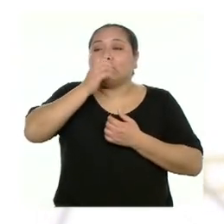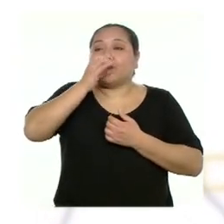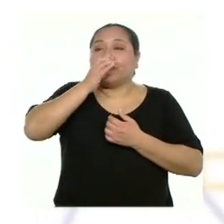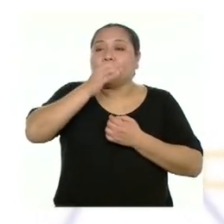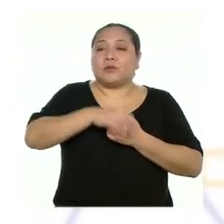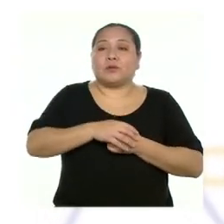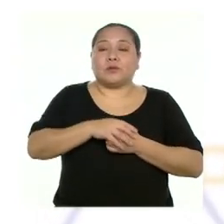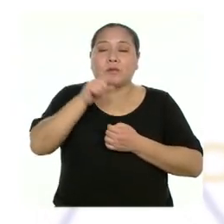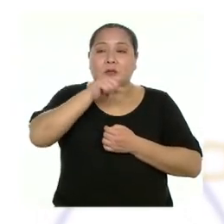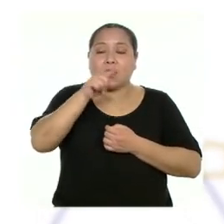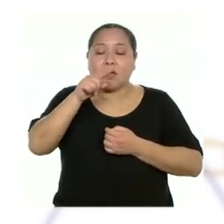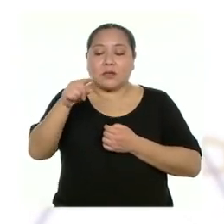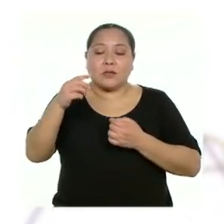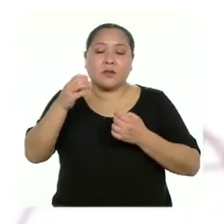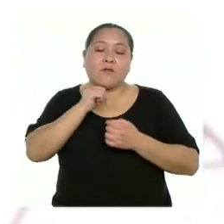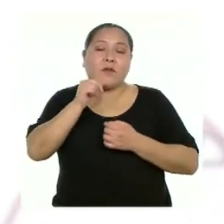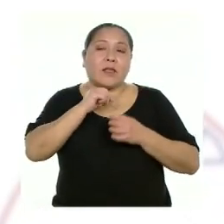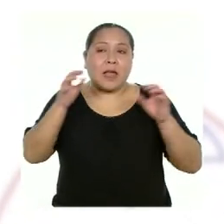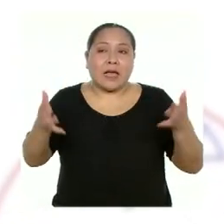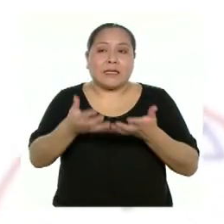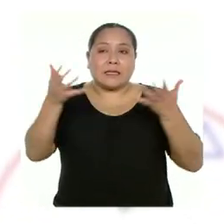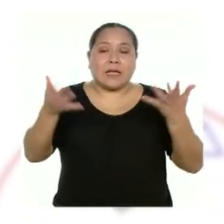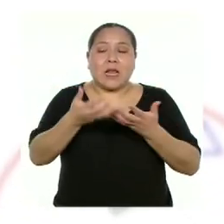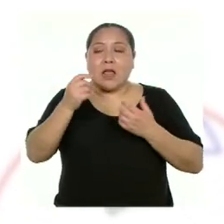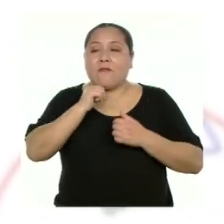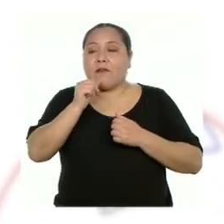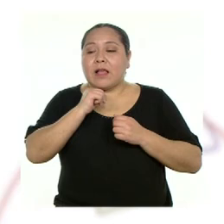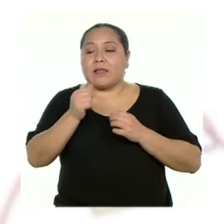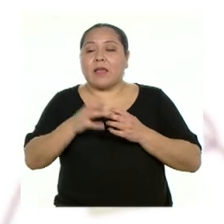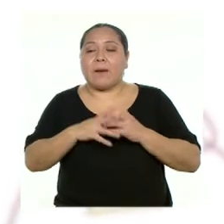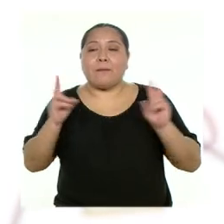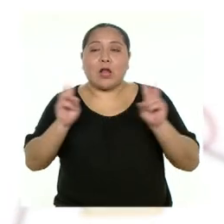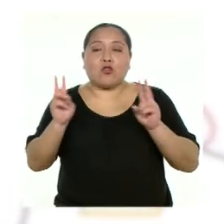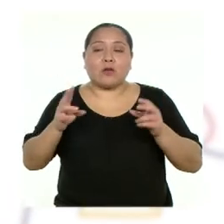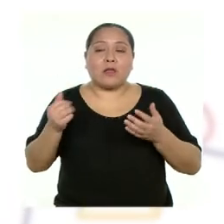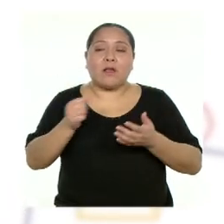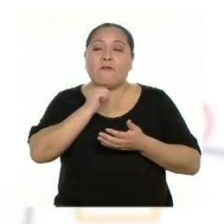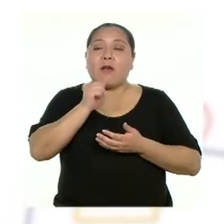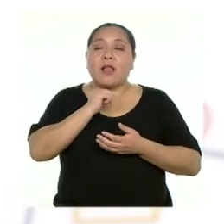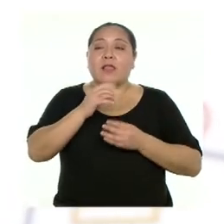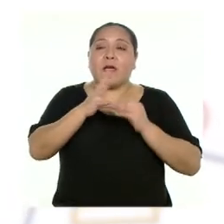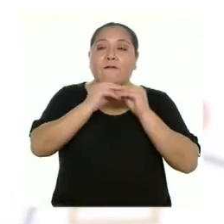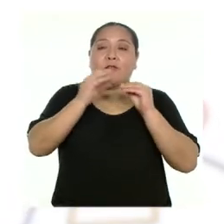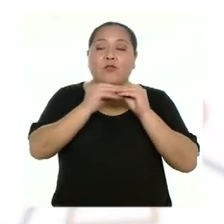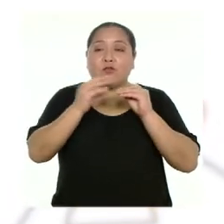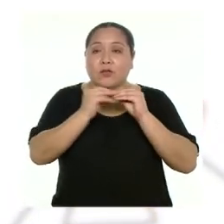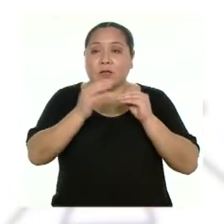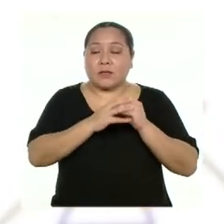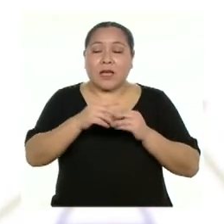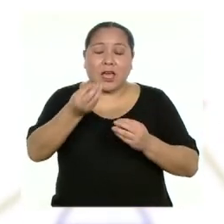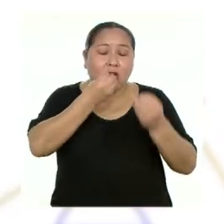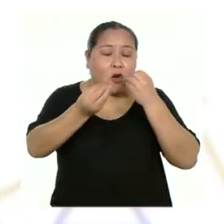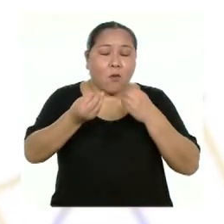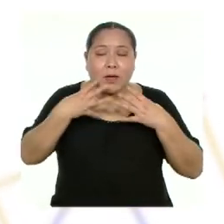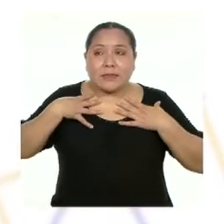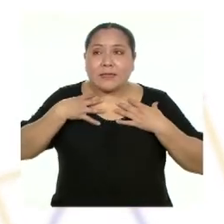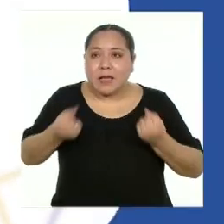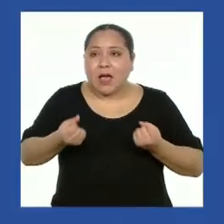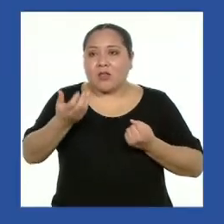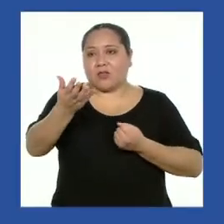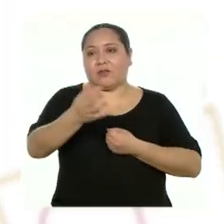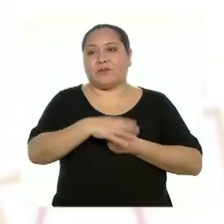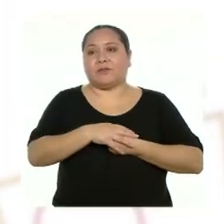decir que hacen falta las ensaladas, las verduras y las frutas. Hay que comer más sano, gente.